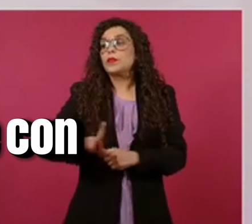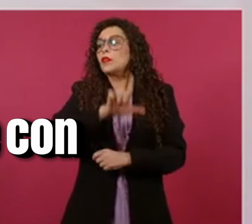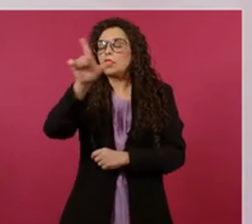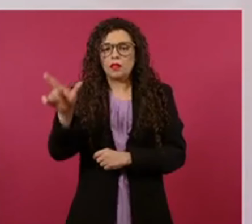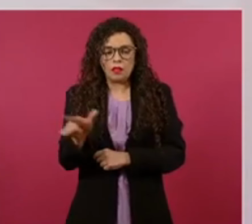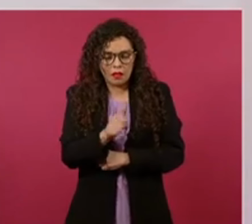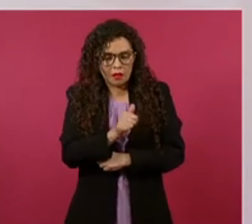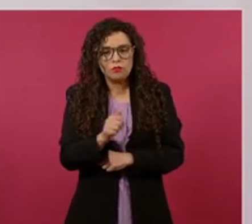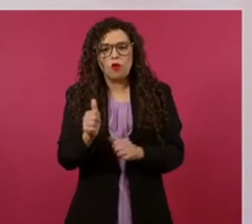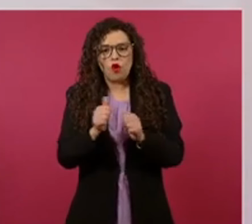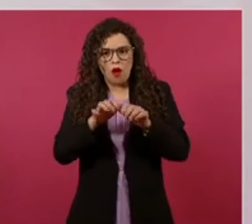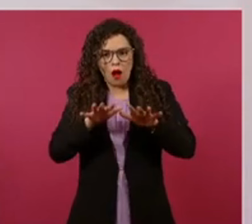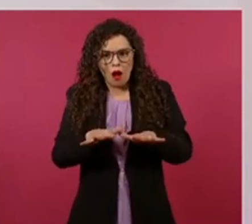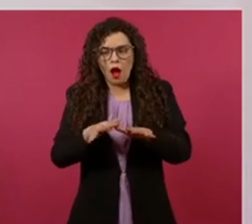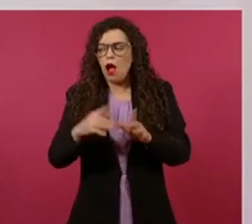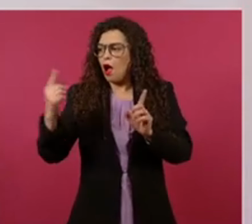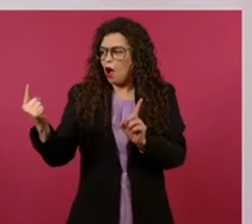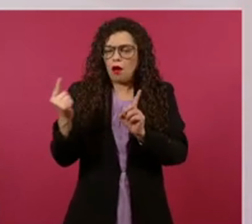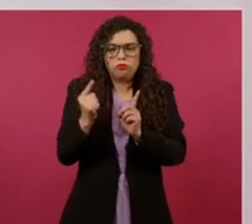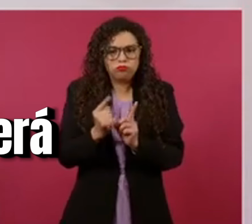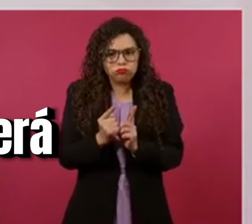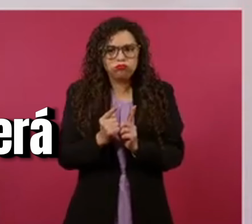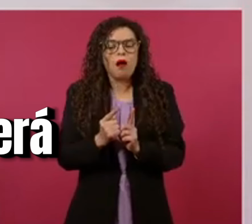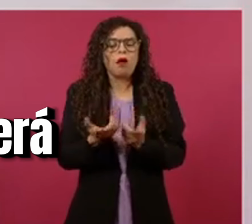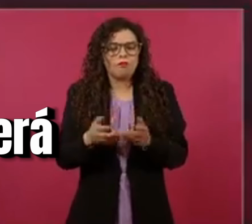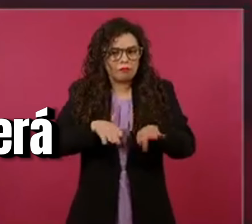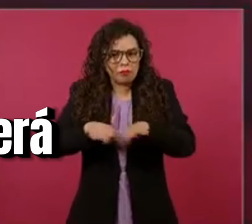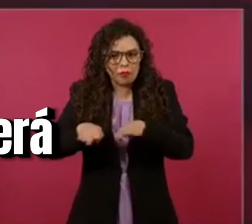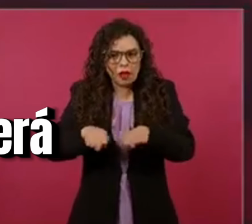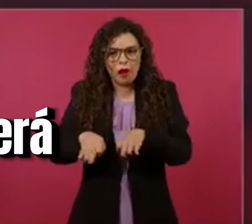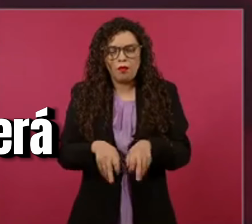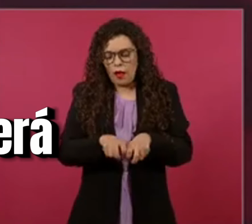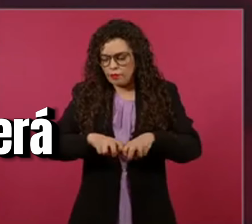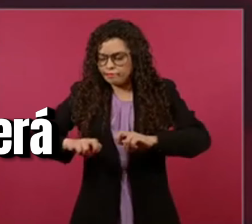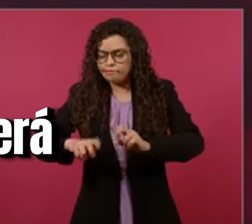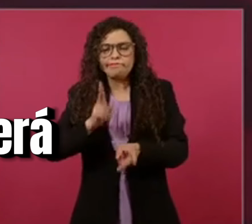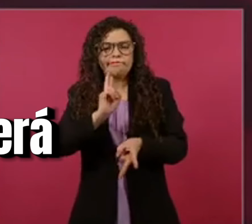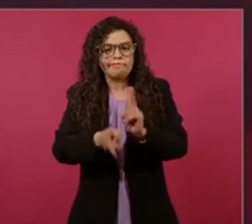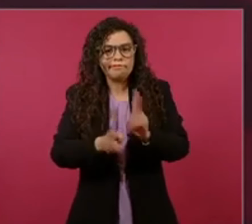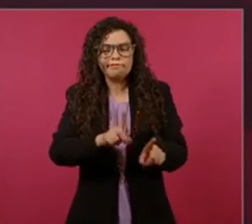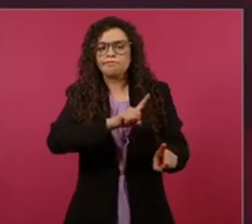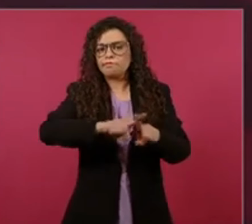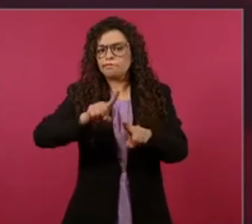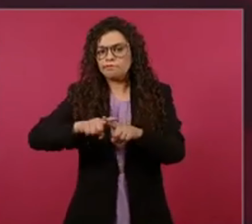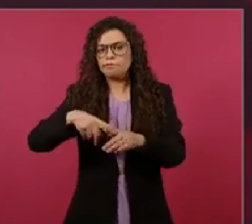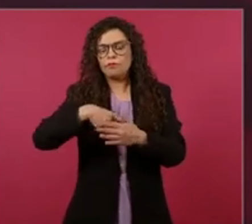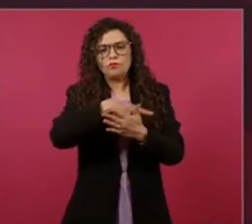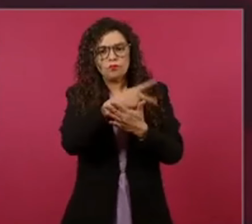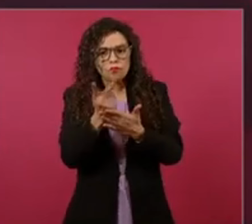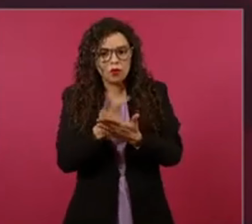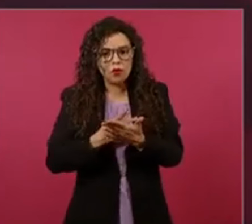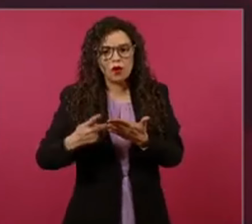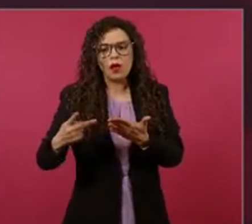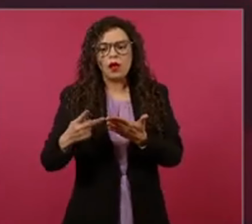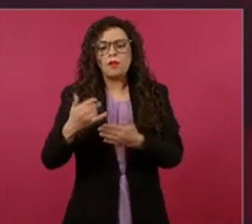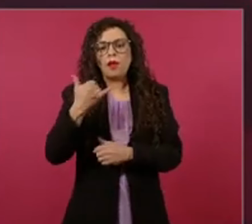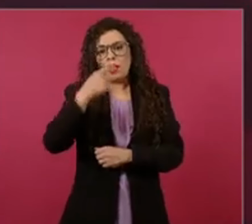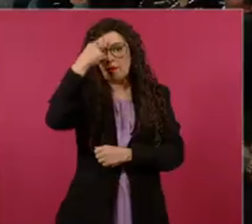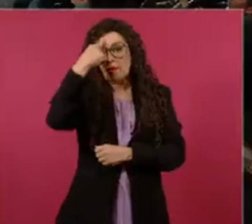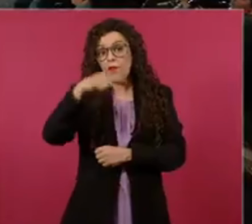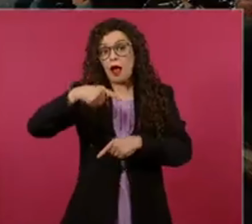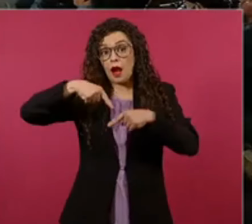sentarme con el secretario para poder hablar pues de los programas y de lo que será principalmente ya el